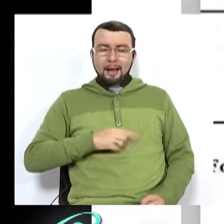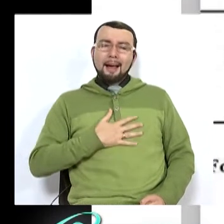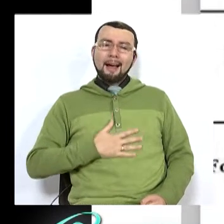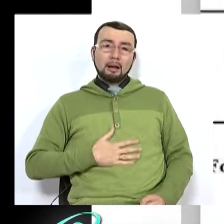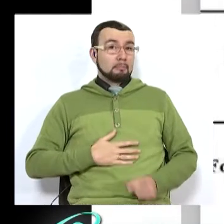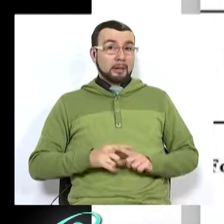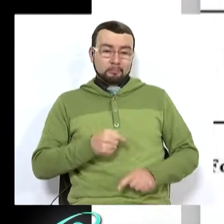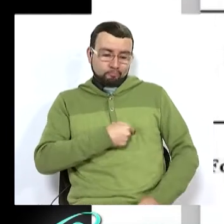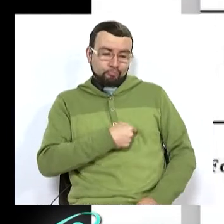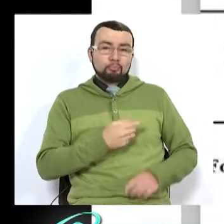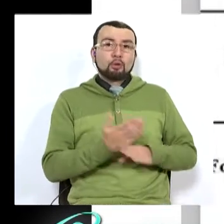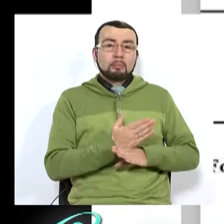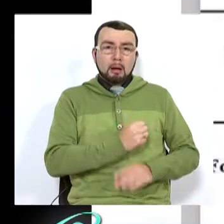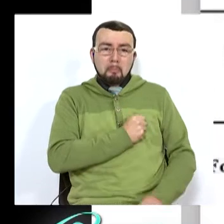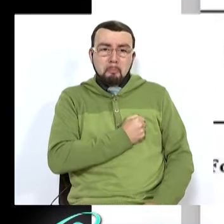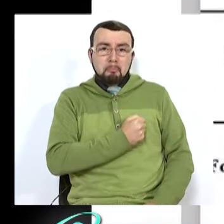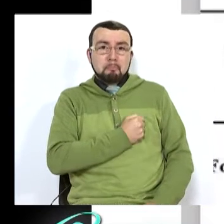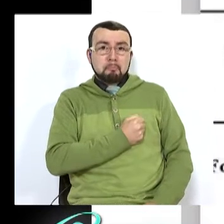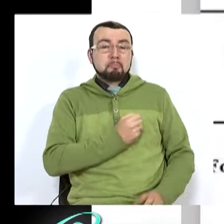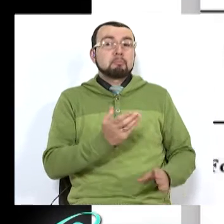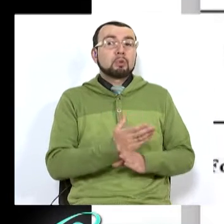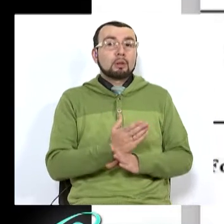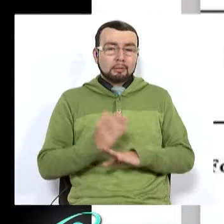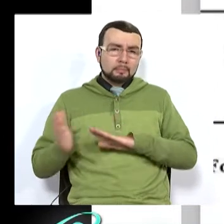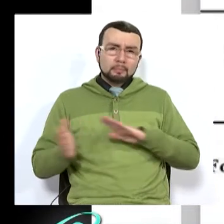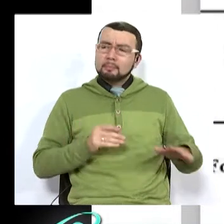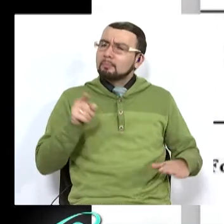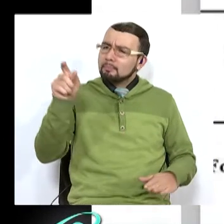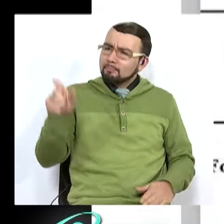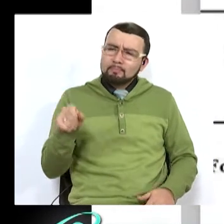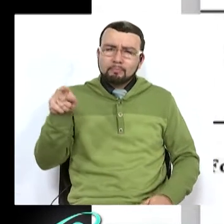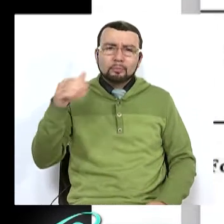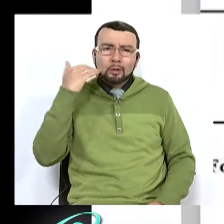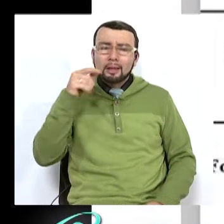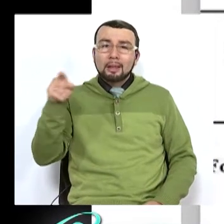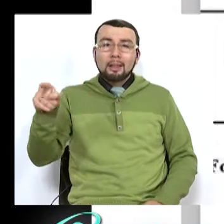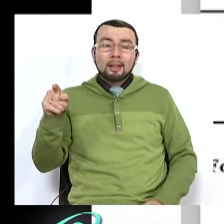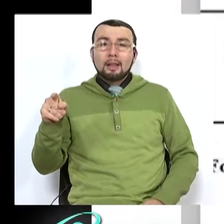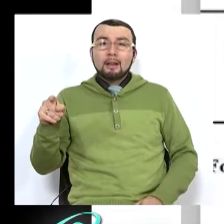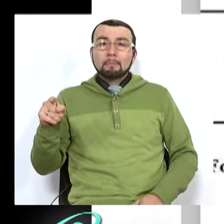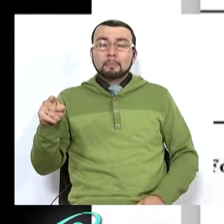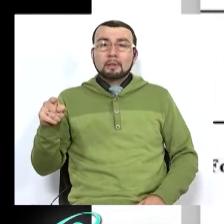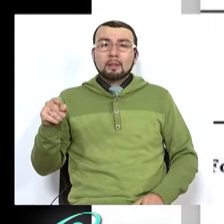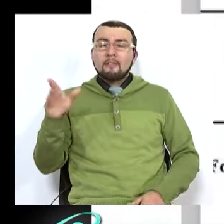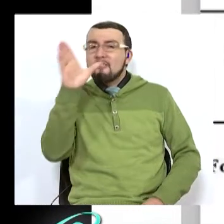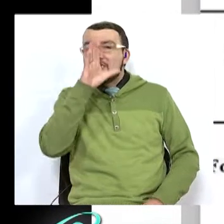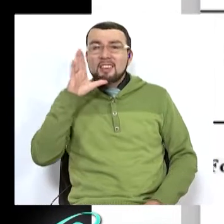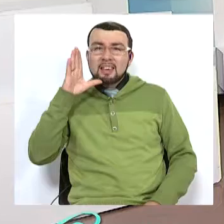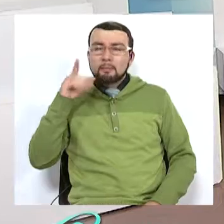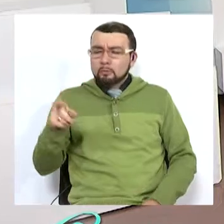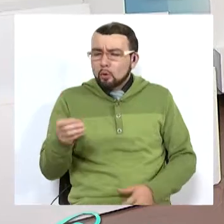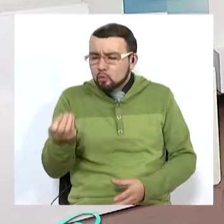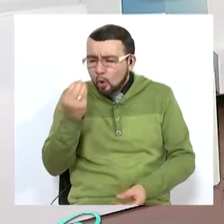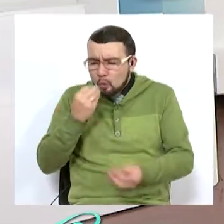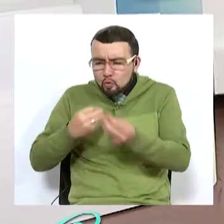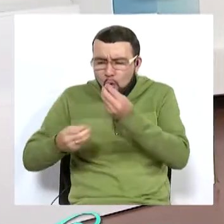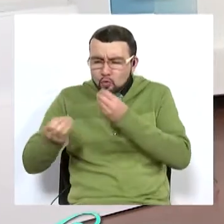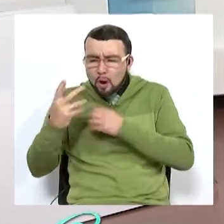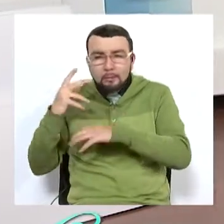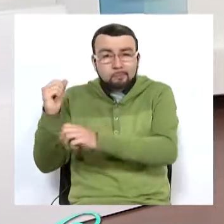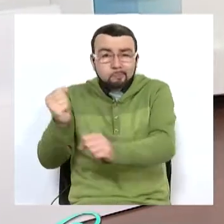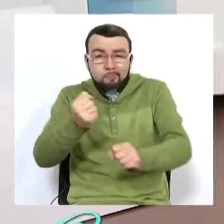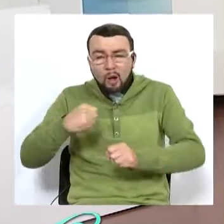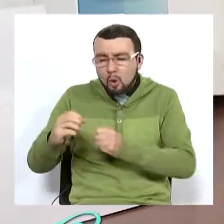este Y paciente. entonces me tocó atender a una paciente en una finca que terminó de comerse un sancocho de espinazo con todas estas grasas y